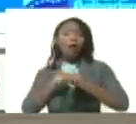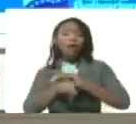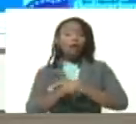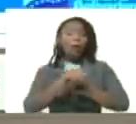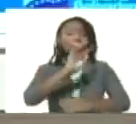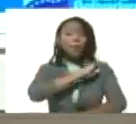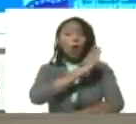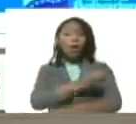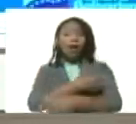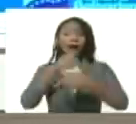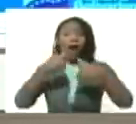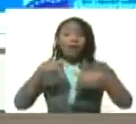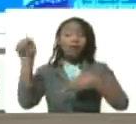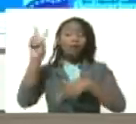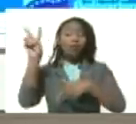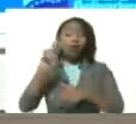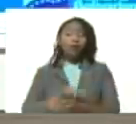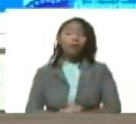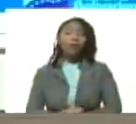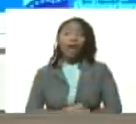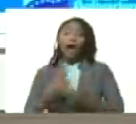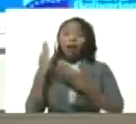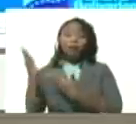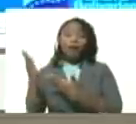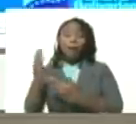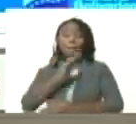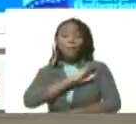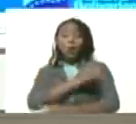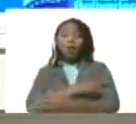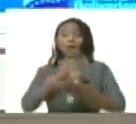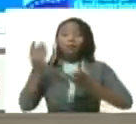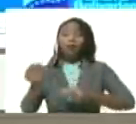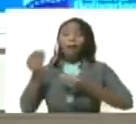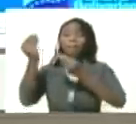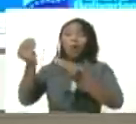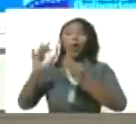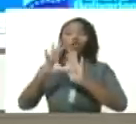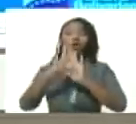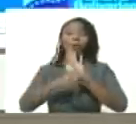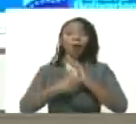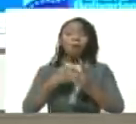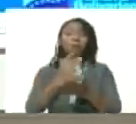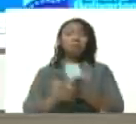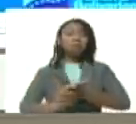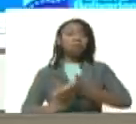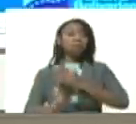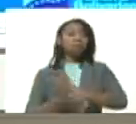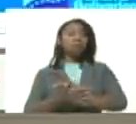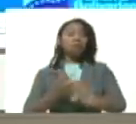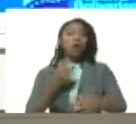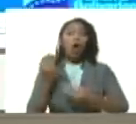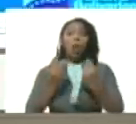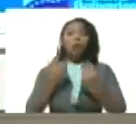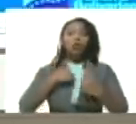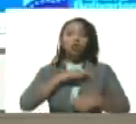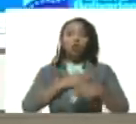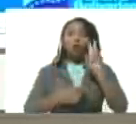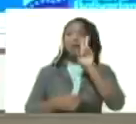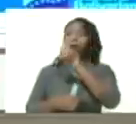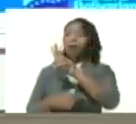poder en Venezuela y así poder entregar, robarse a manos limpias, como lo estamos observando